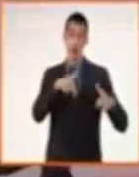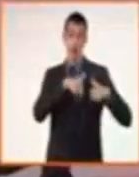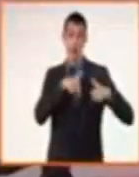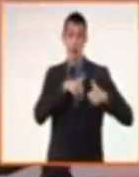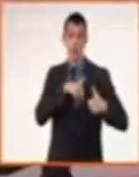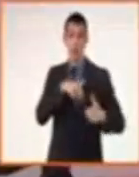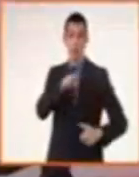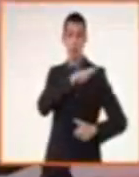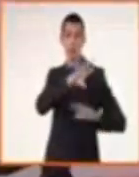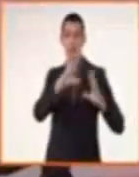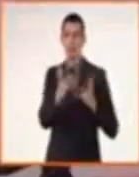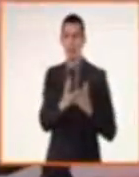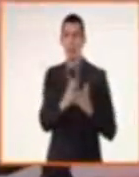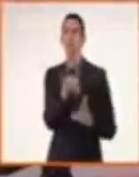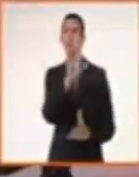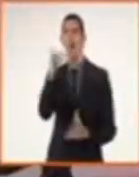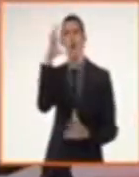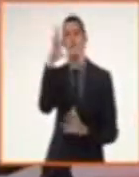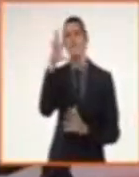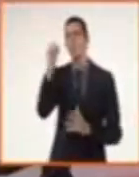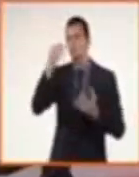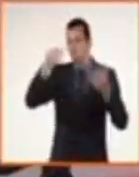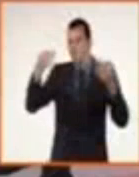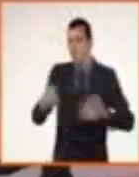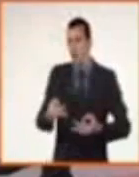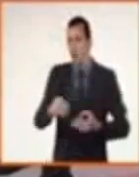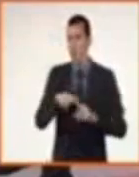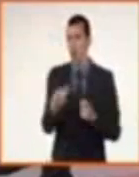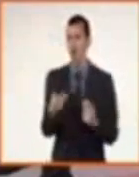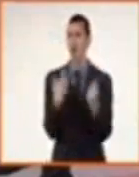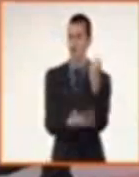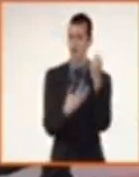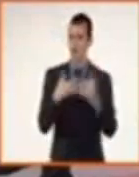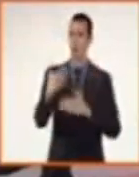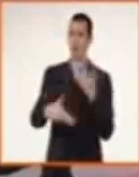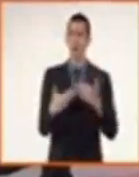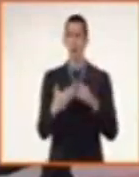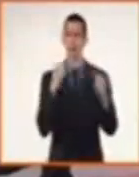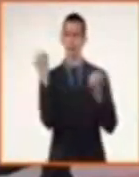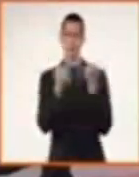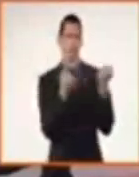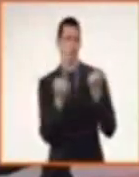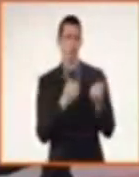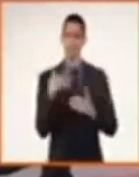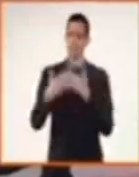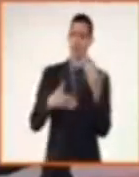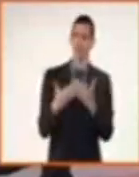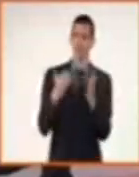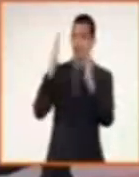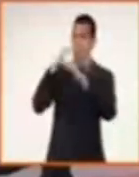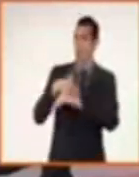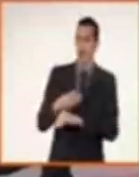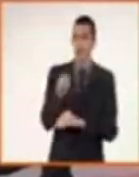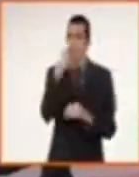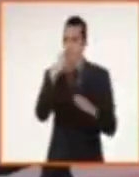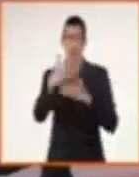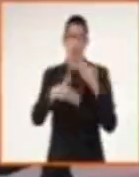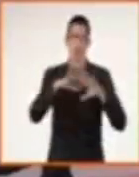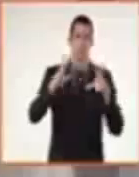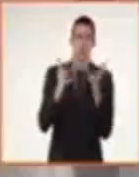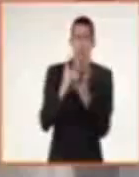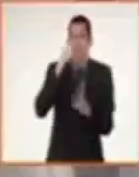pero no entiende que haya burocracia, que haya desidia o que haya desinterés ante la... Él decía